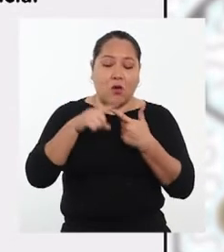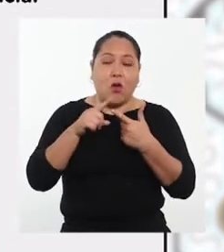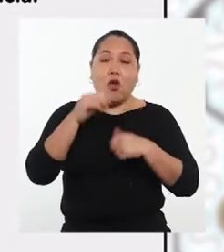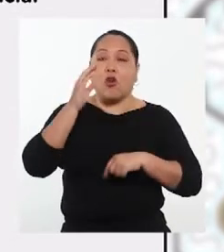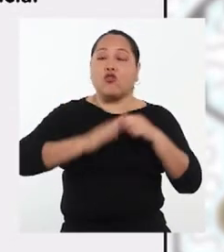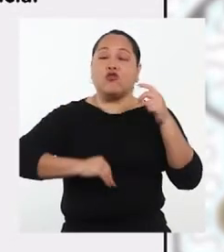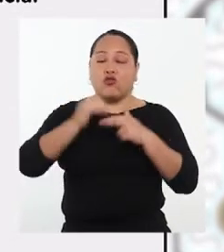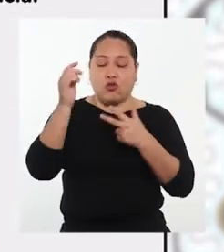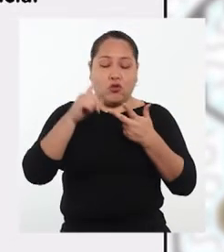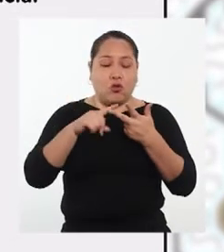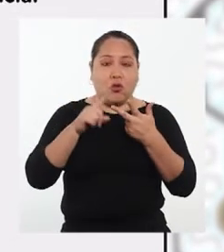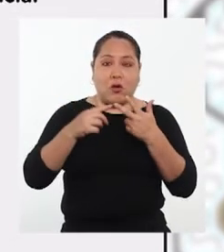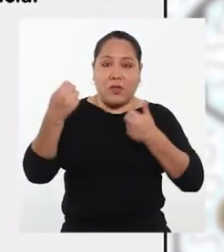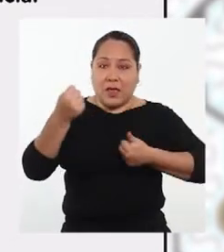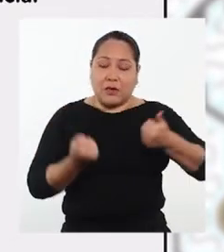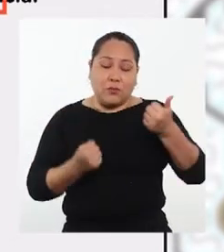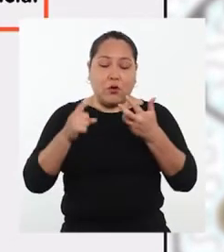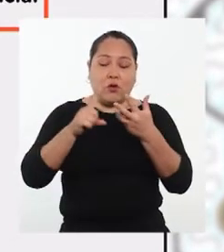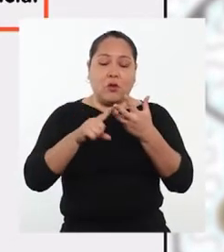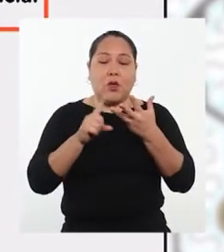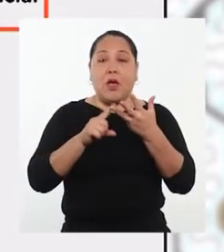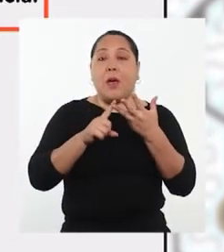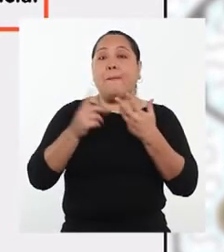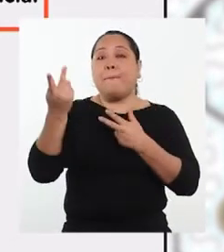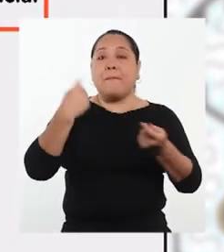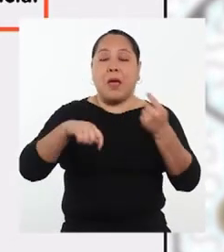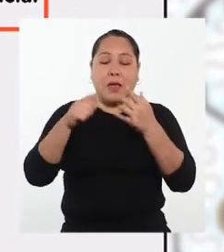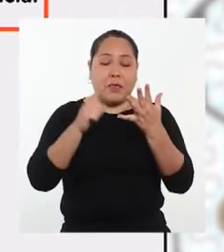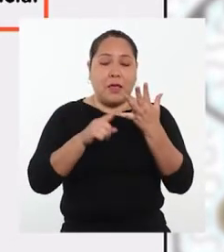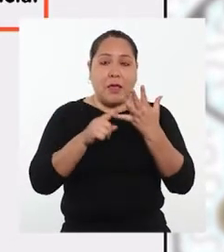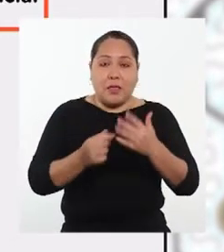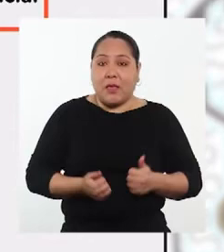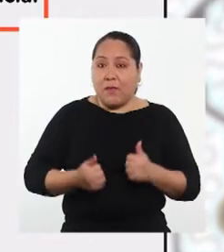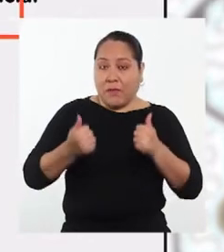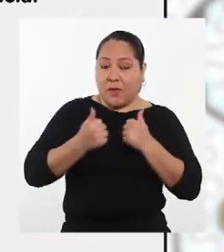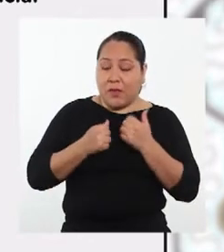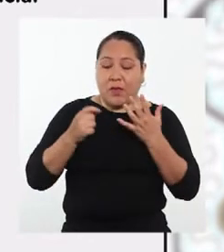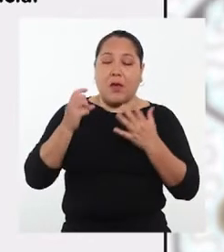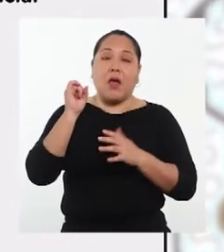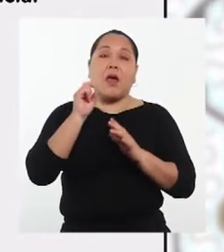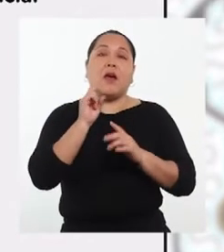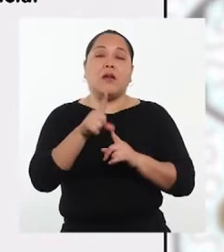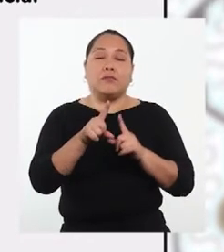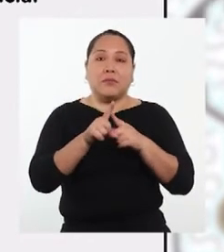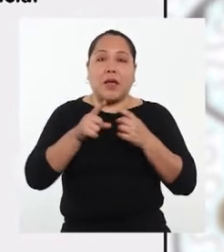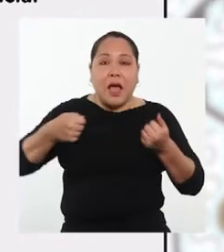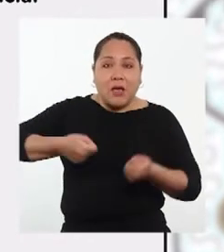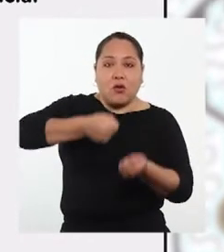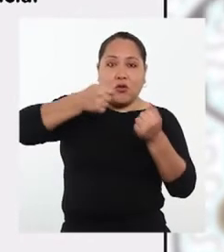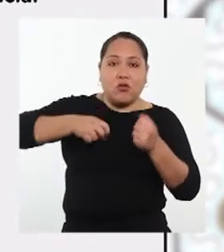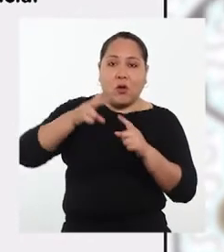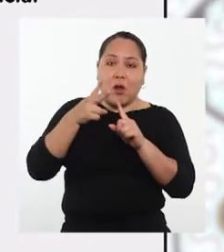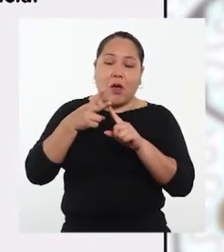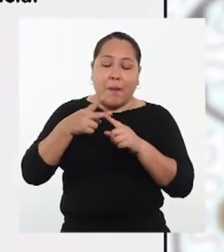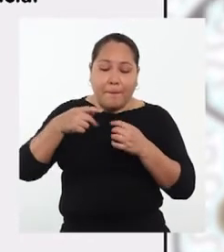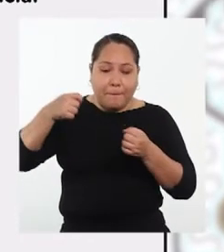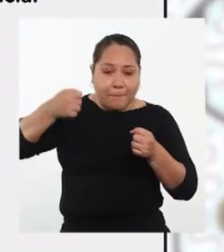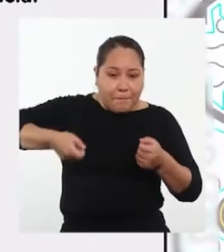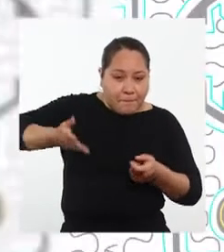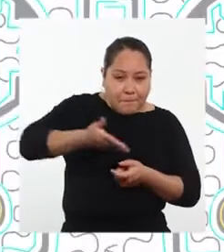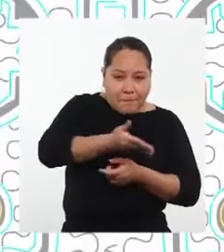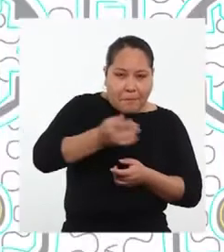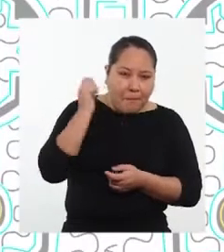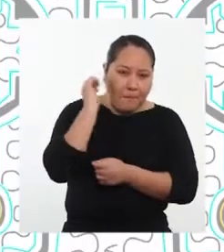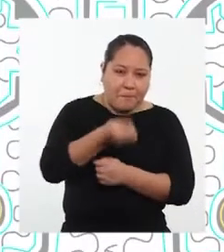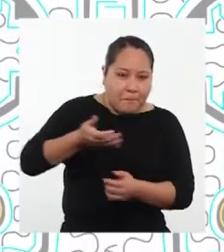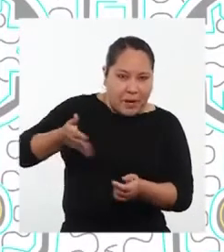manufactura y construcción, transporte, comercial, residencial y público, agricultura, pesquería y minería.